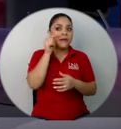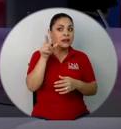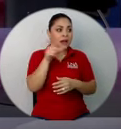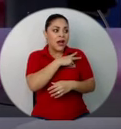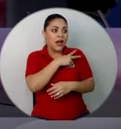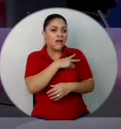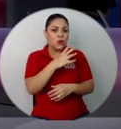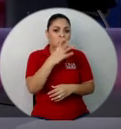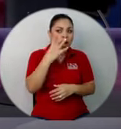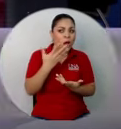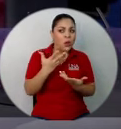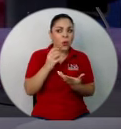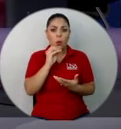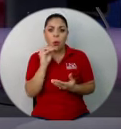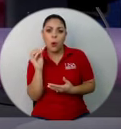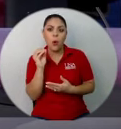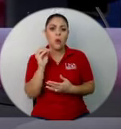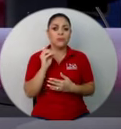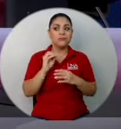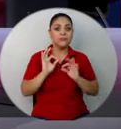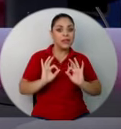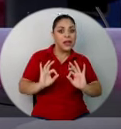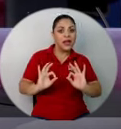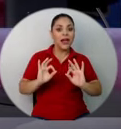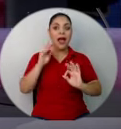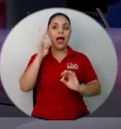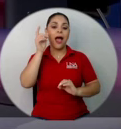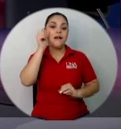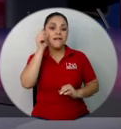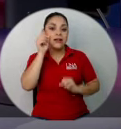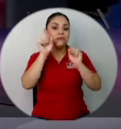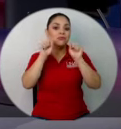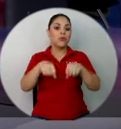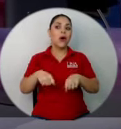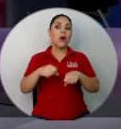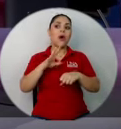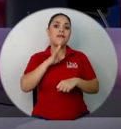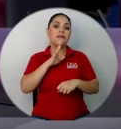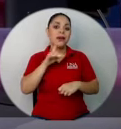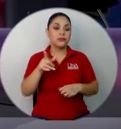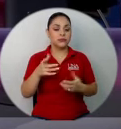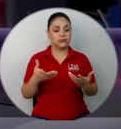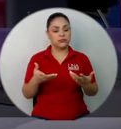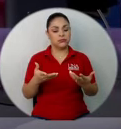requiera. Entonces ¿cómo está el jefe hoy? Para ver si puedo conversar con él. Ya